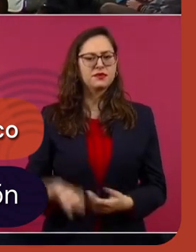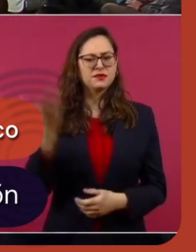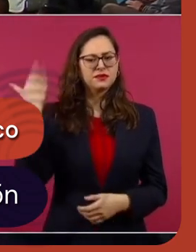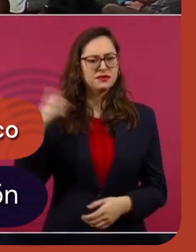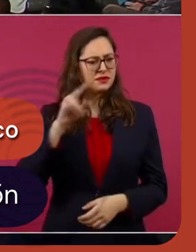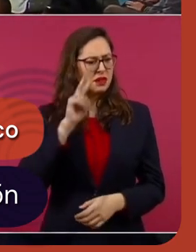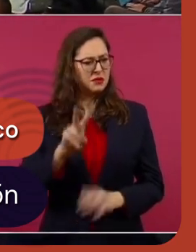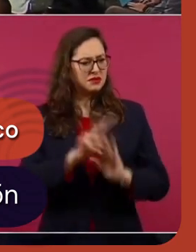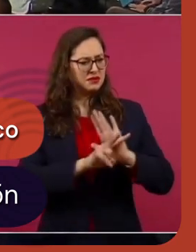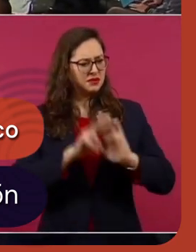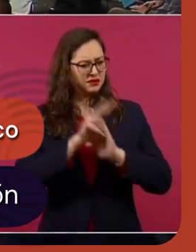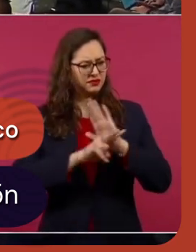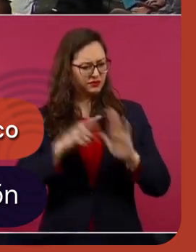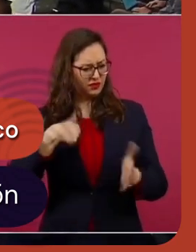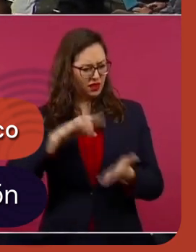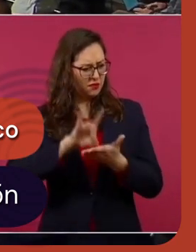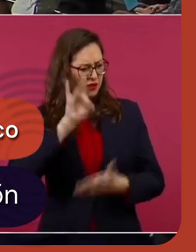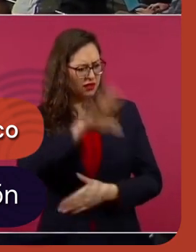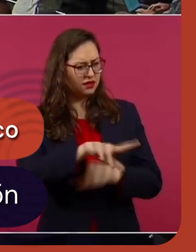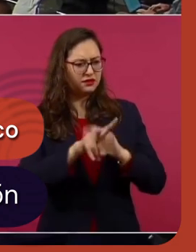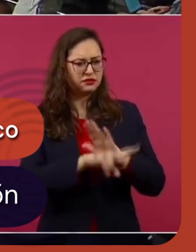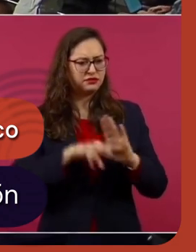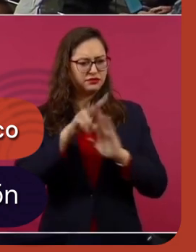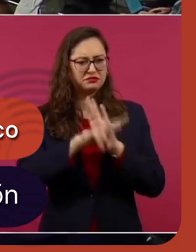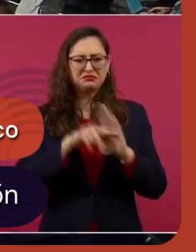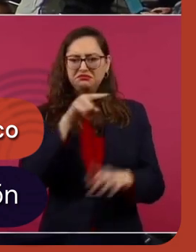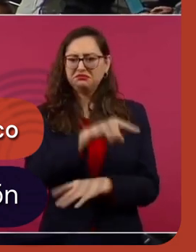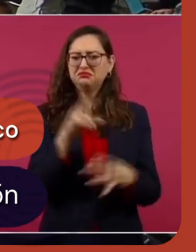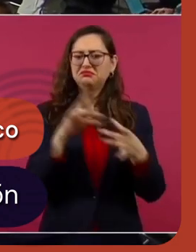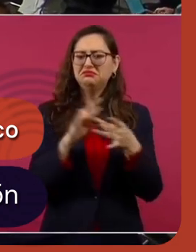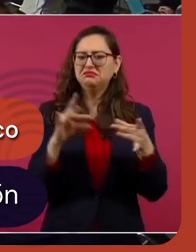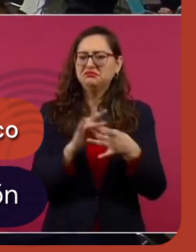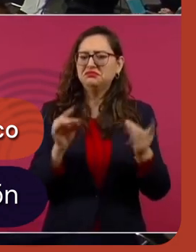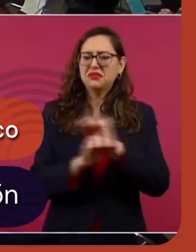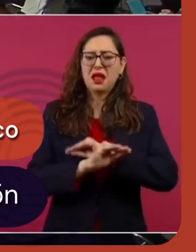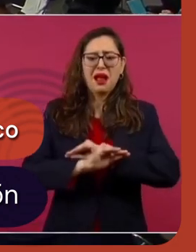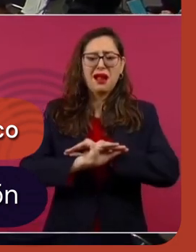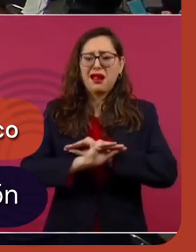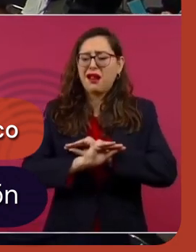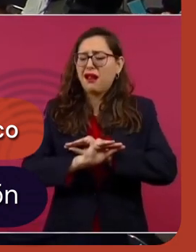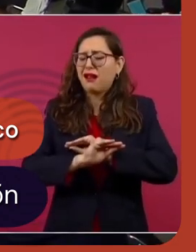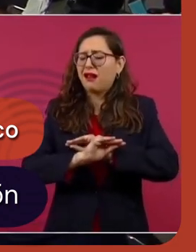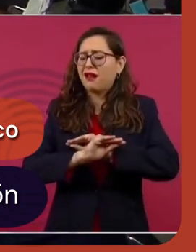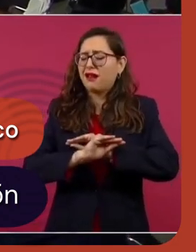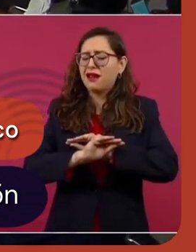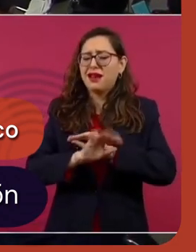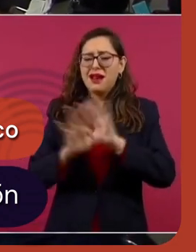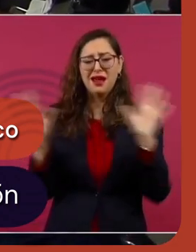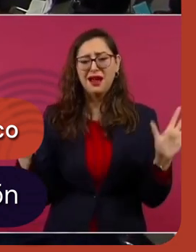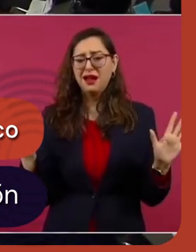señora que simplifica muy bien,